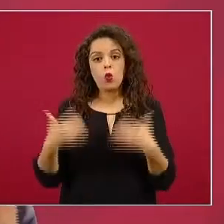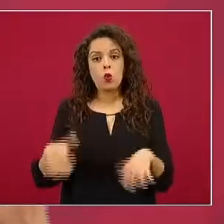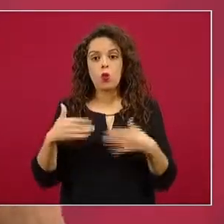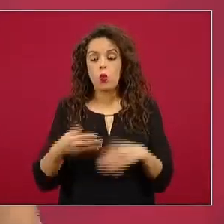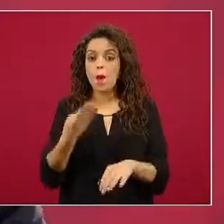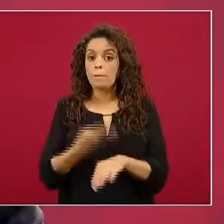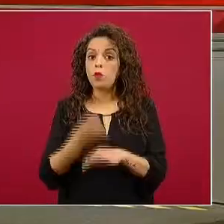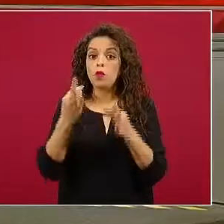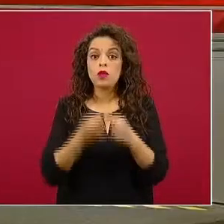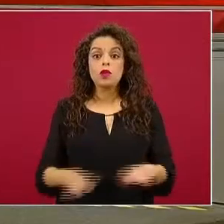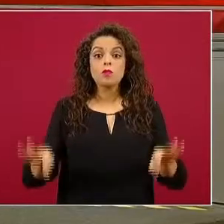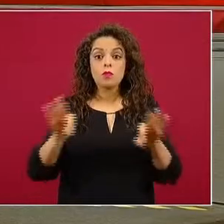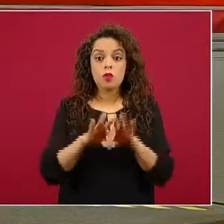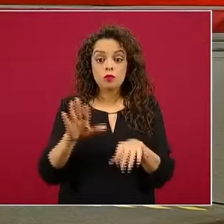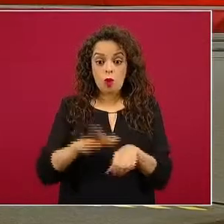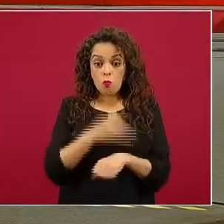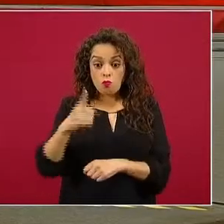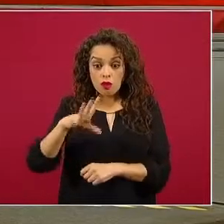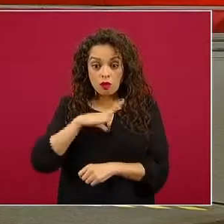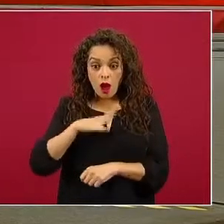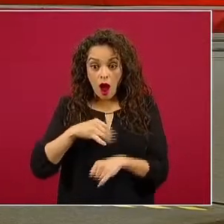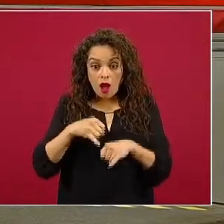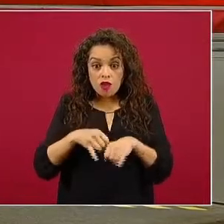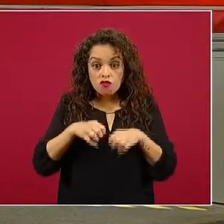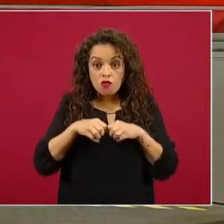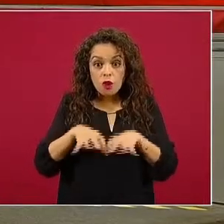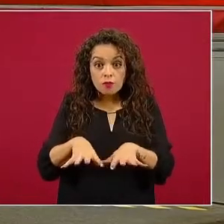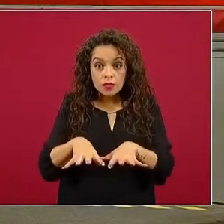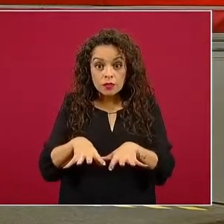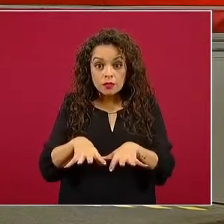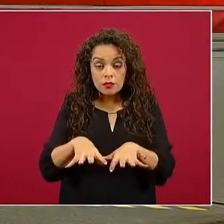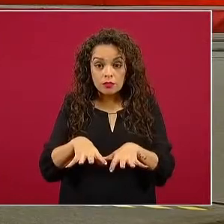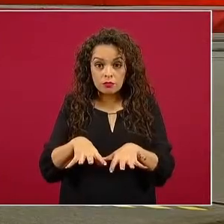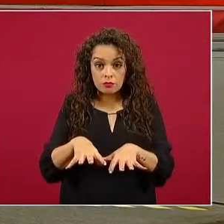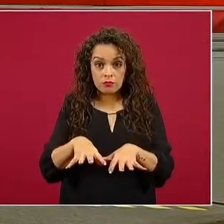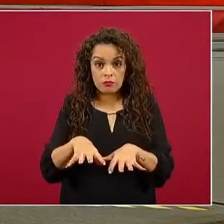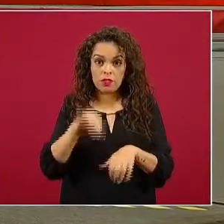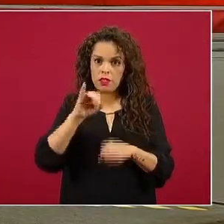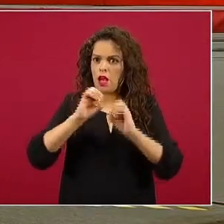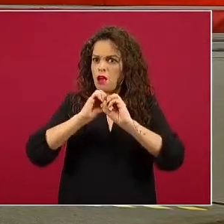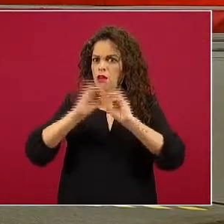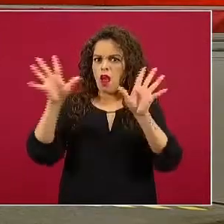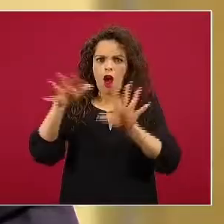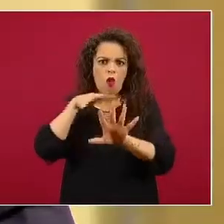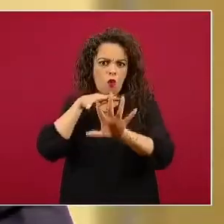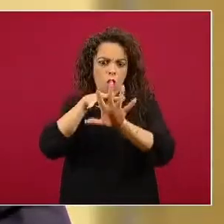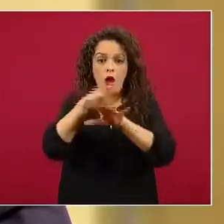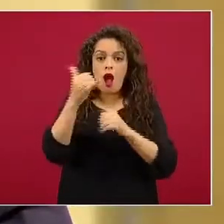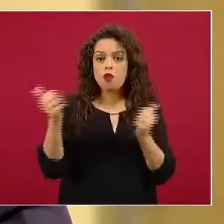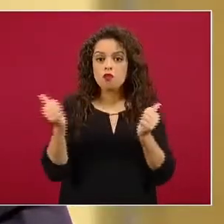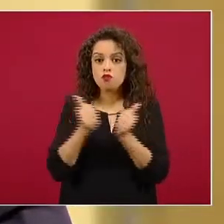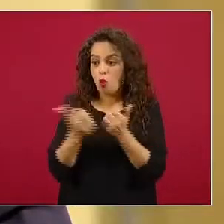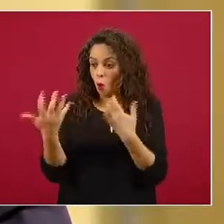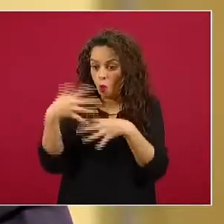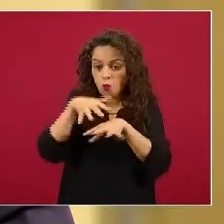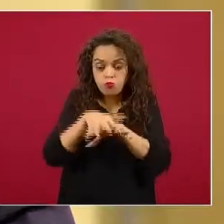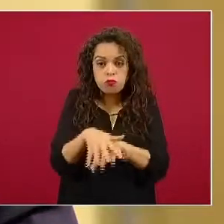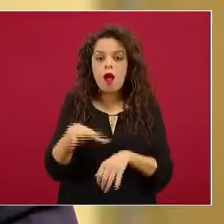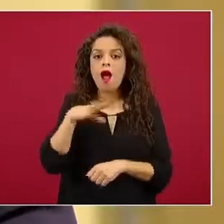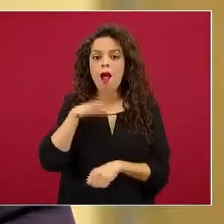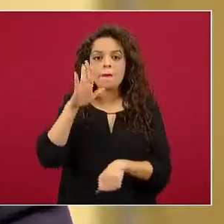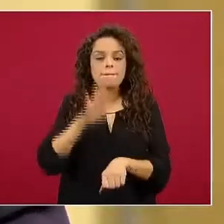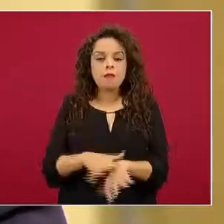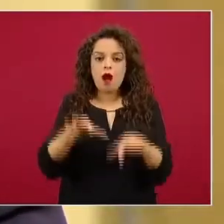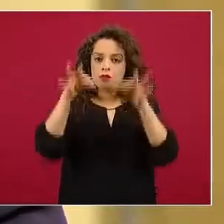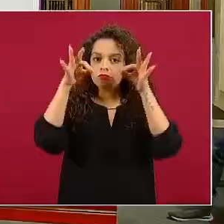tener mecanismos de información, por un lado transparentes, pero también integrados, se puede tener una mayor eficiencia en